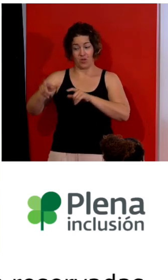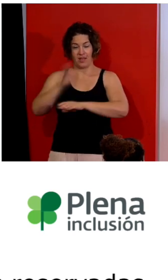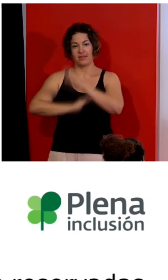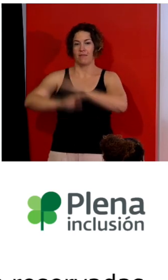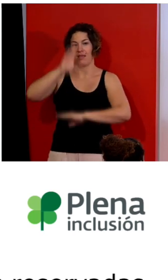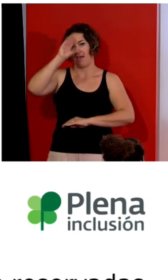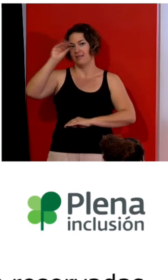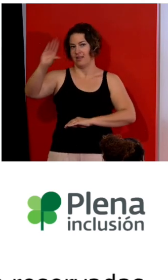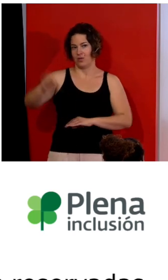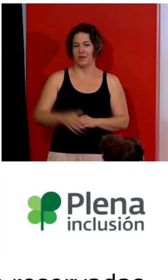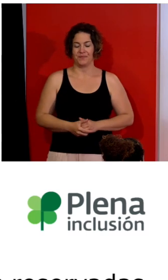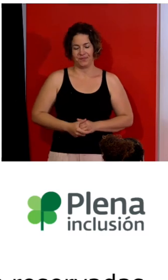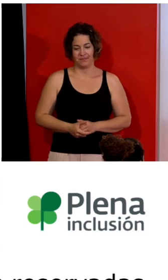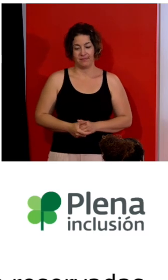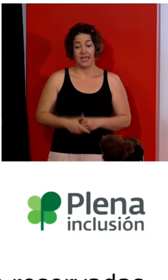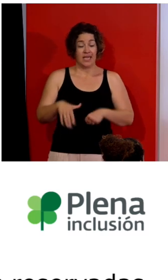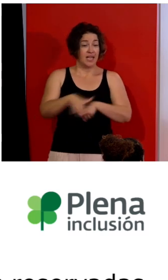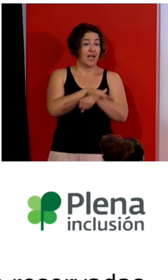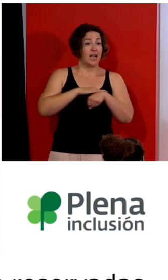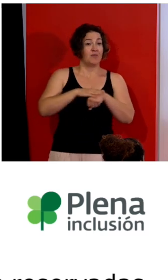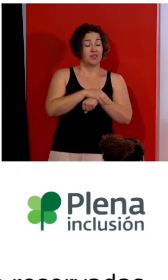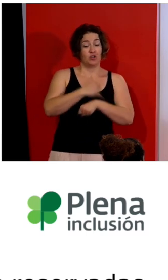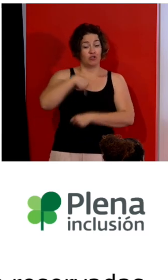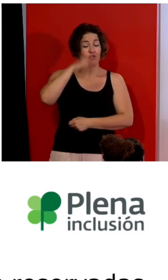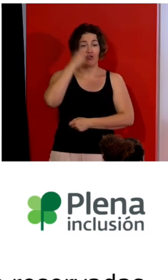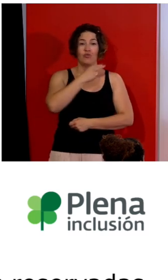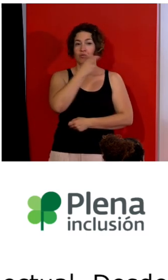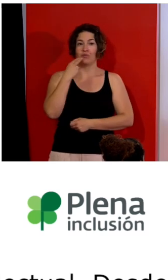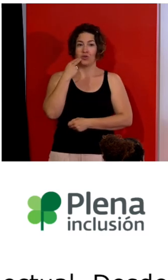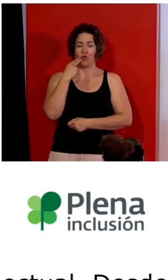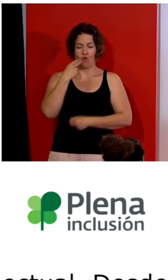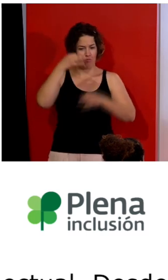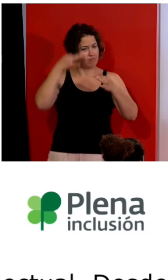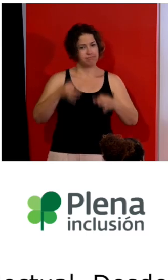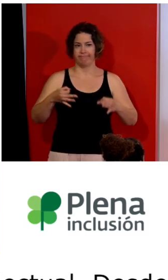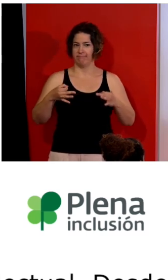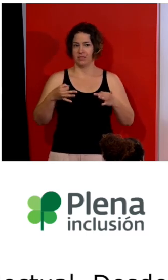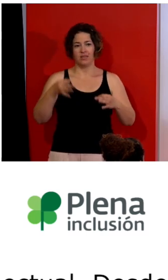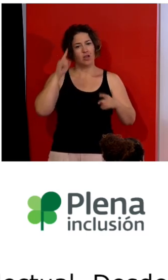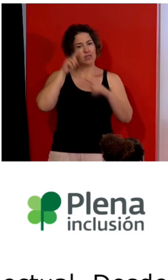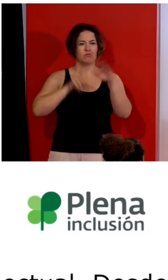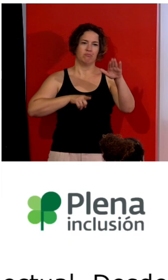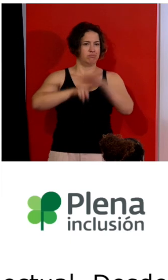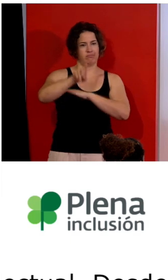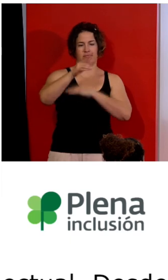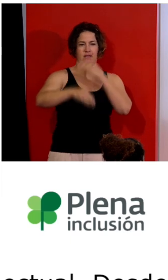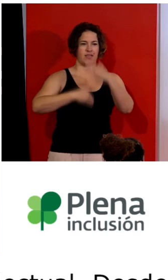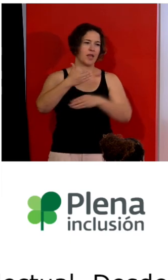intelectual. Desde la Administración, nuestro compromiso firme para avanzar.